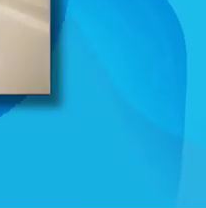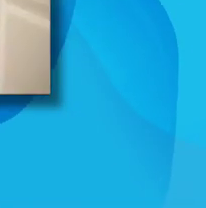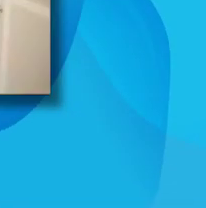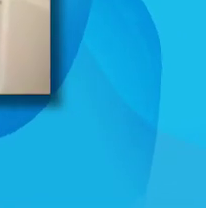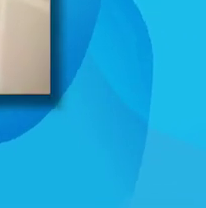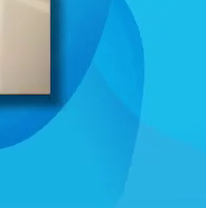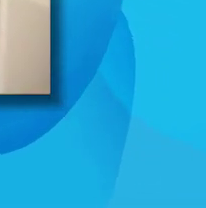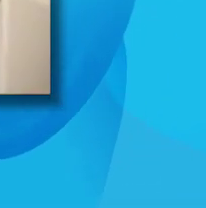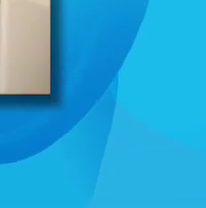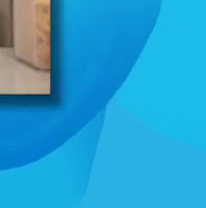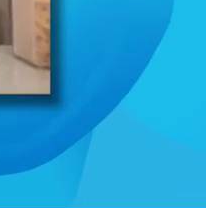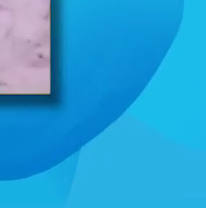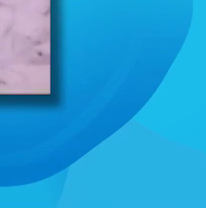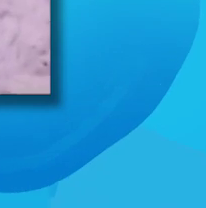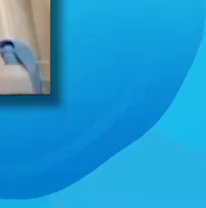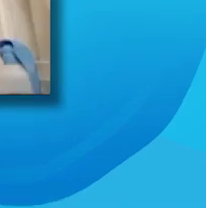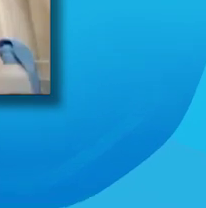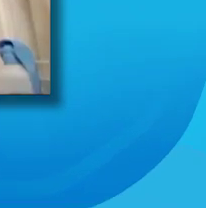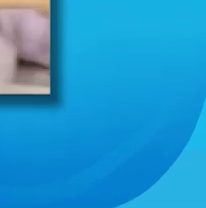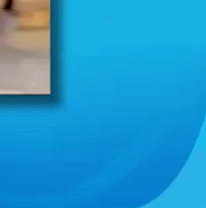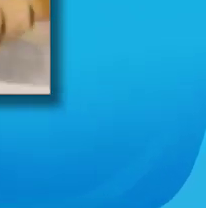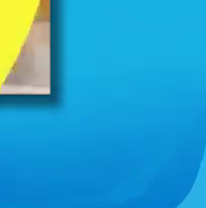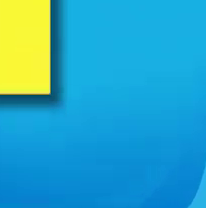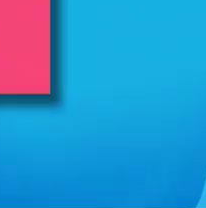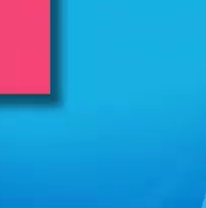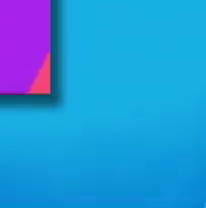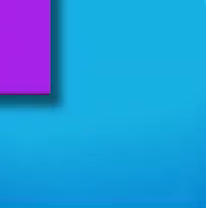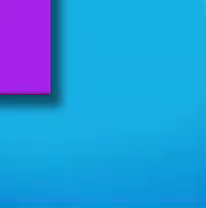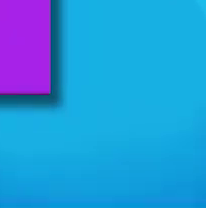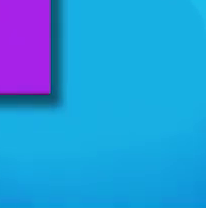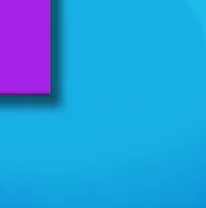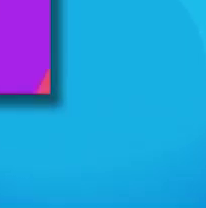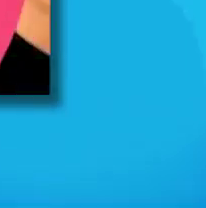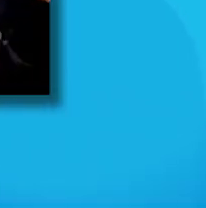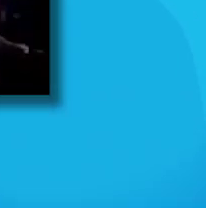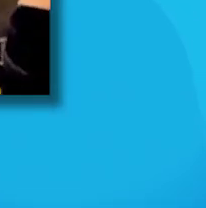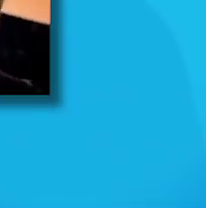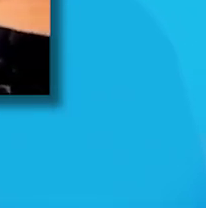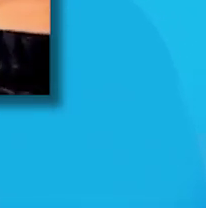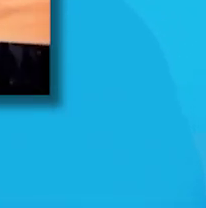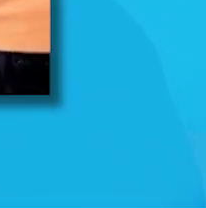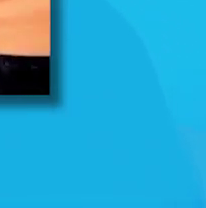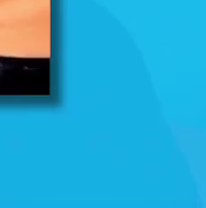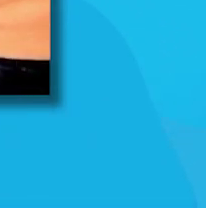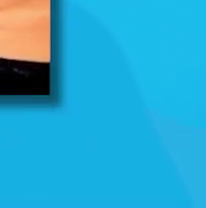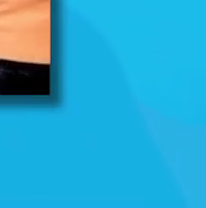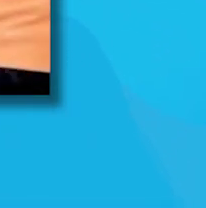Así suena. ¡Lesco!